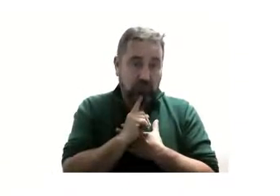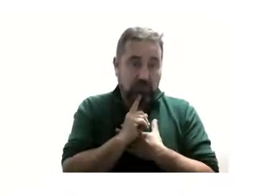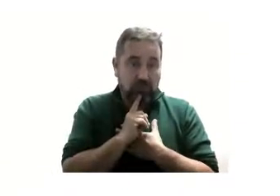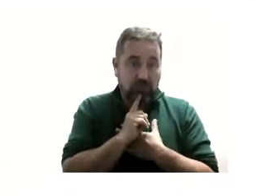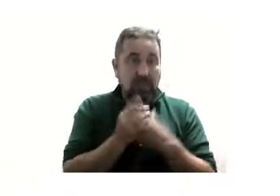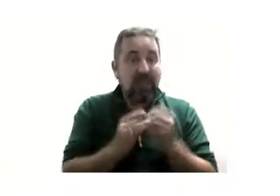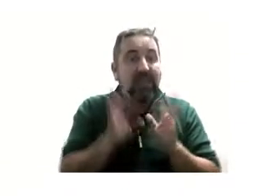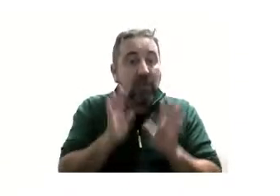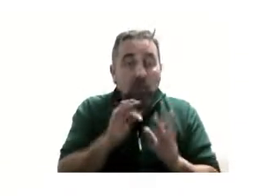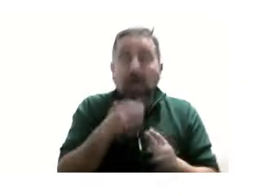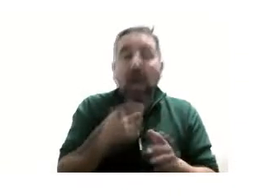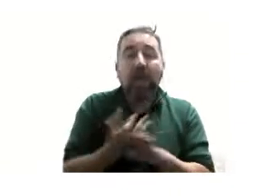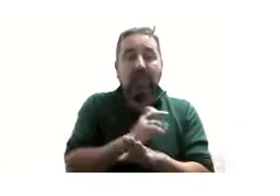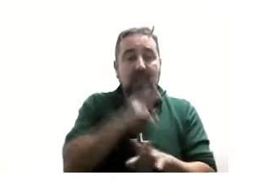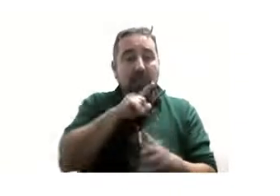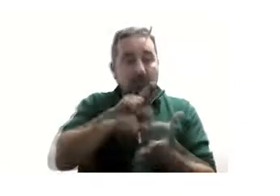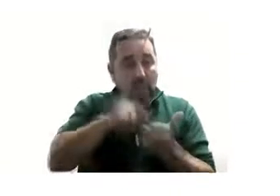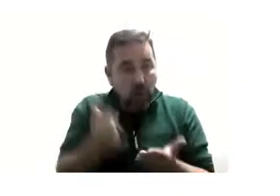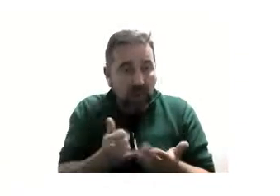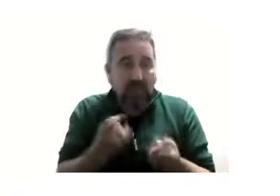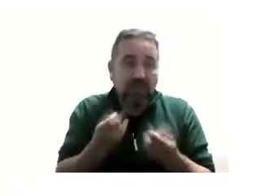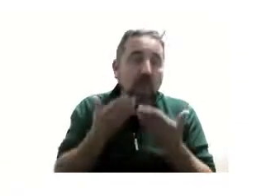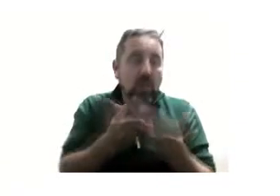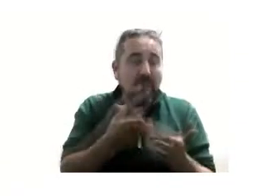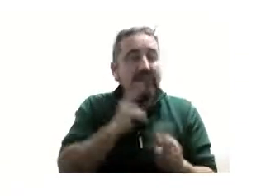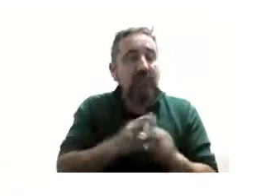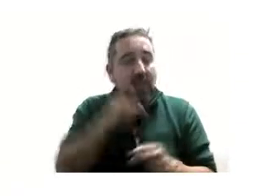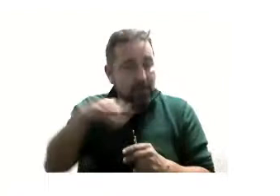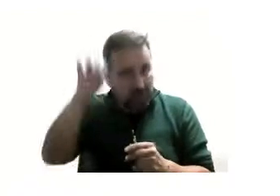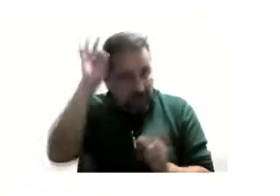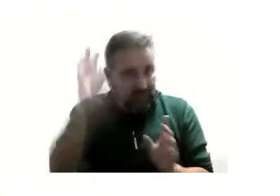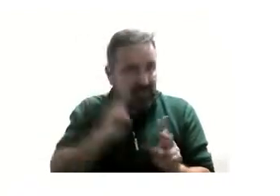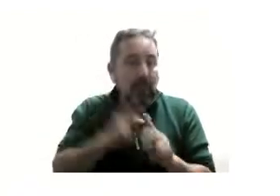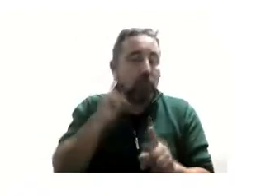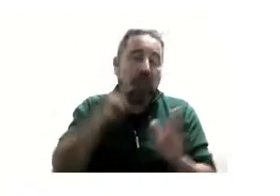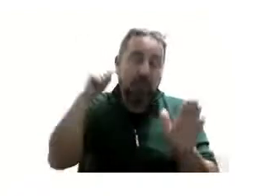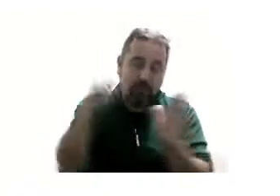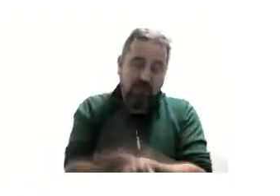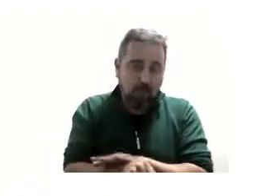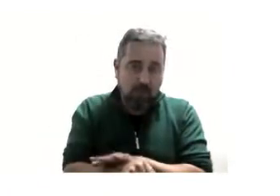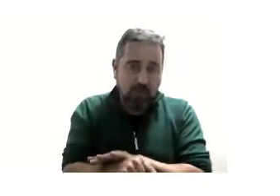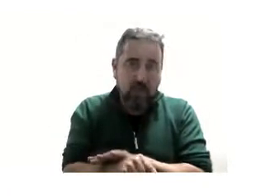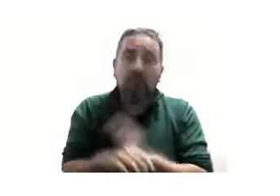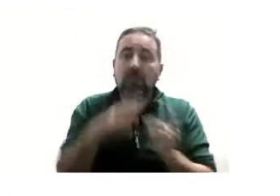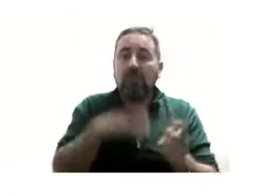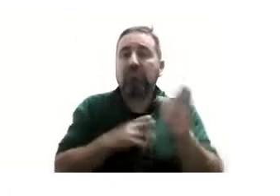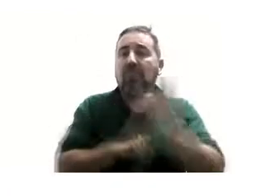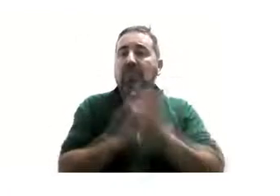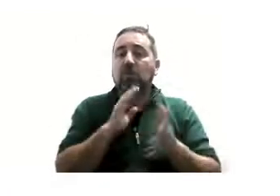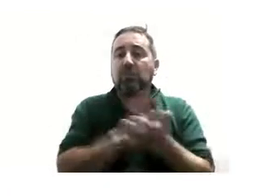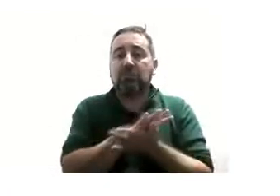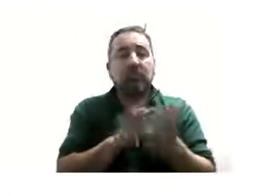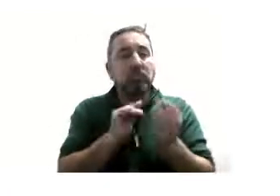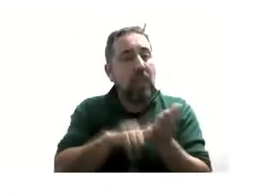y antes de adquirir el lenguaje necesitan una ayuda, que sería el implante coclear, si tienen una sordera profunda, para desarrollar el lenguaje y desarrollarse